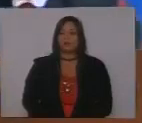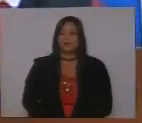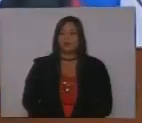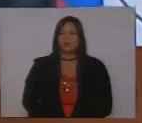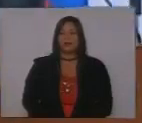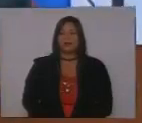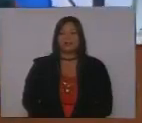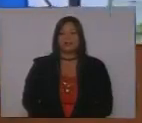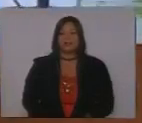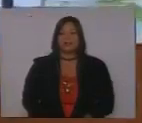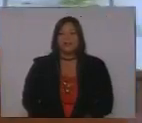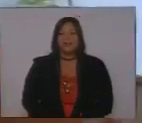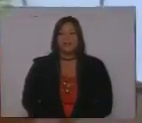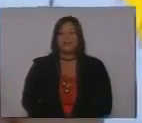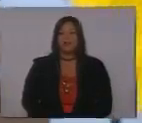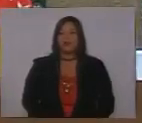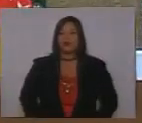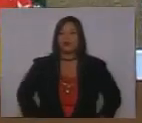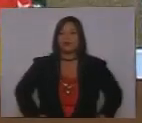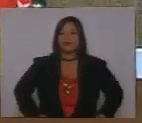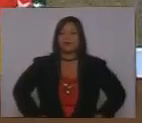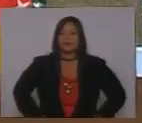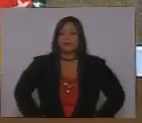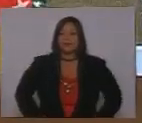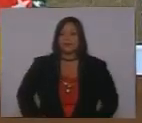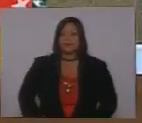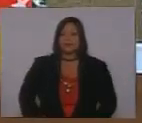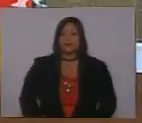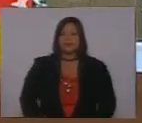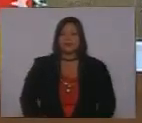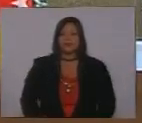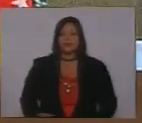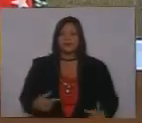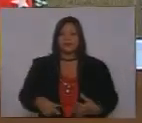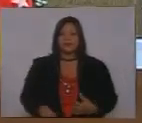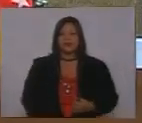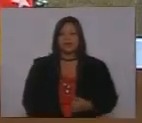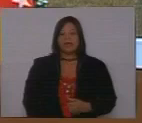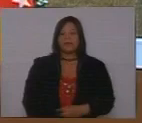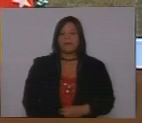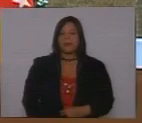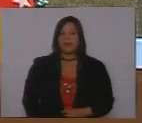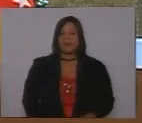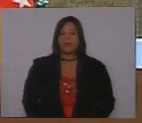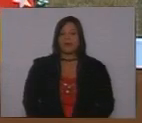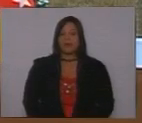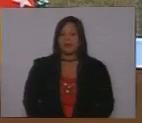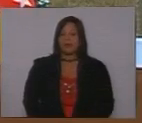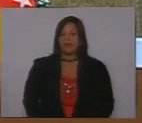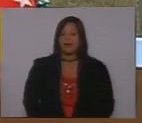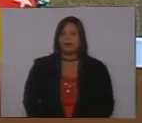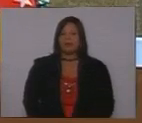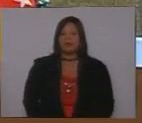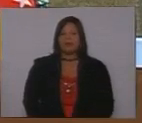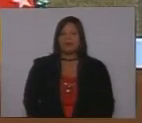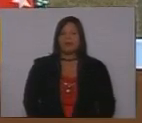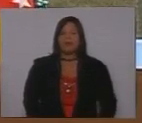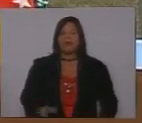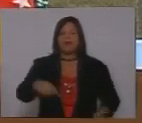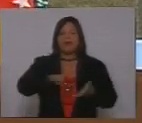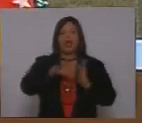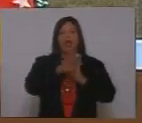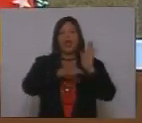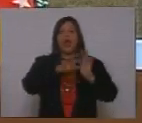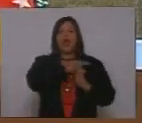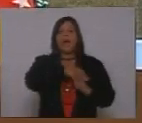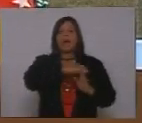Muchas gracias a Joel Cedeño del Estado Zulia. Vamos a darle el derecho de palabra a la vicepresidenta de la Comisión